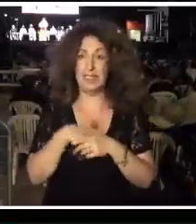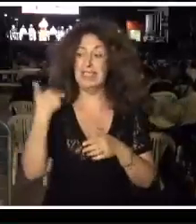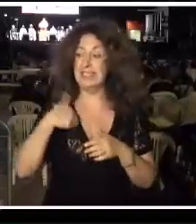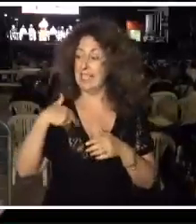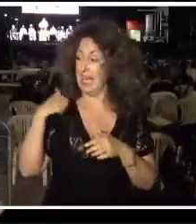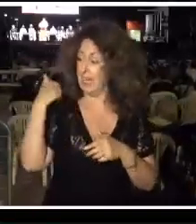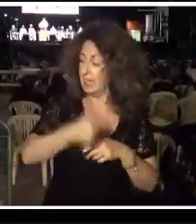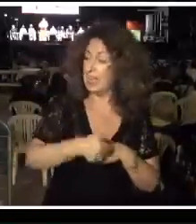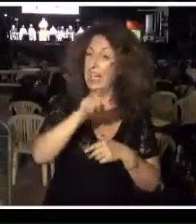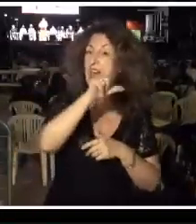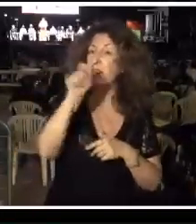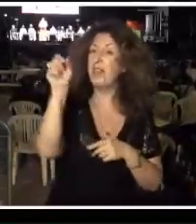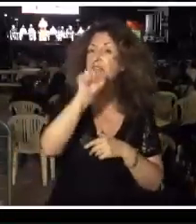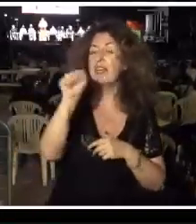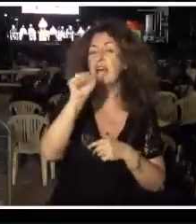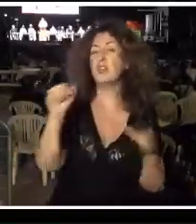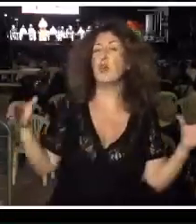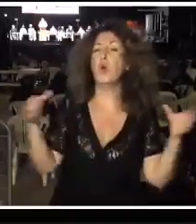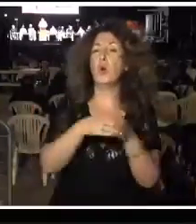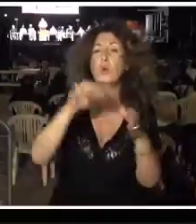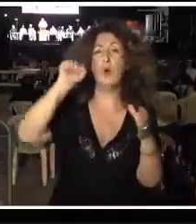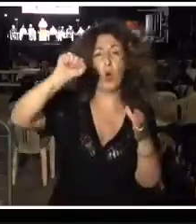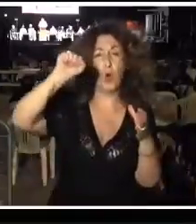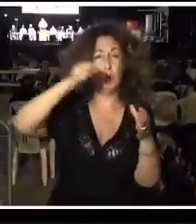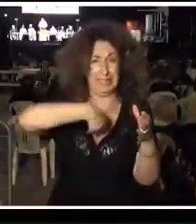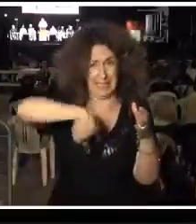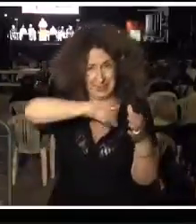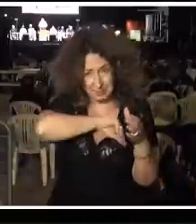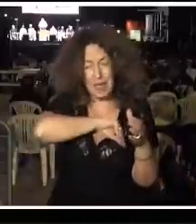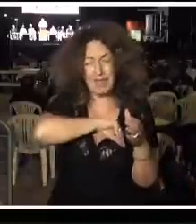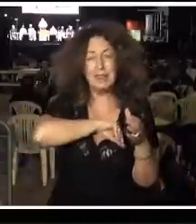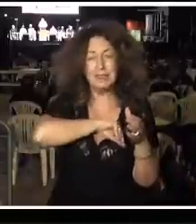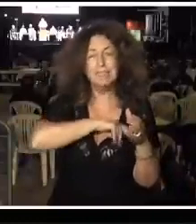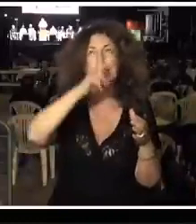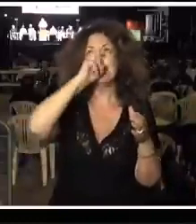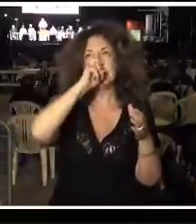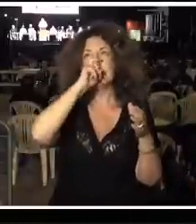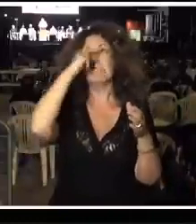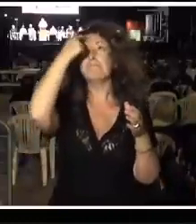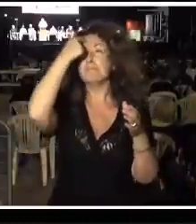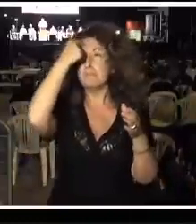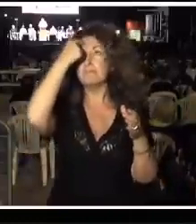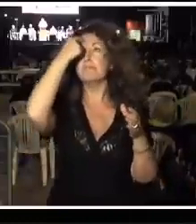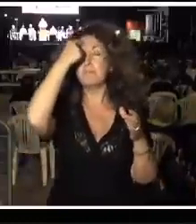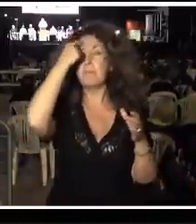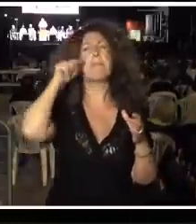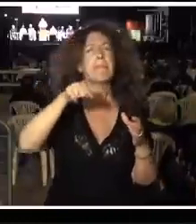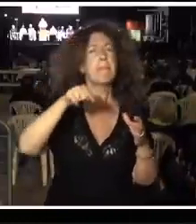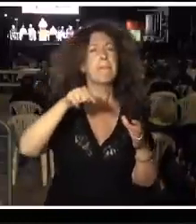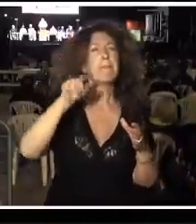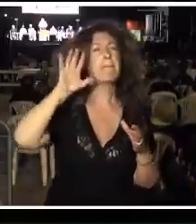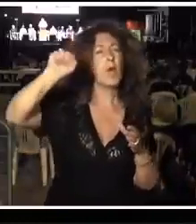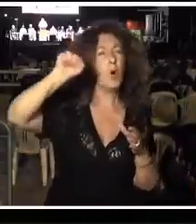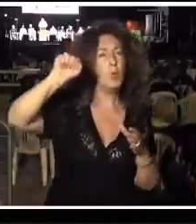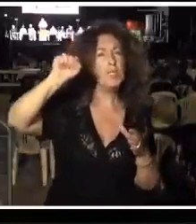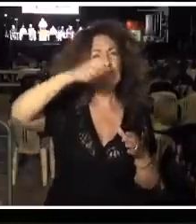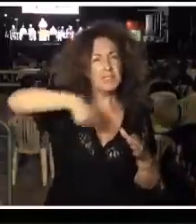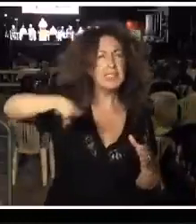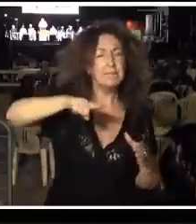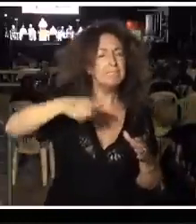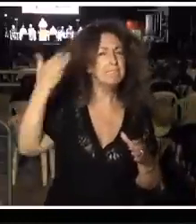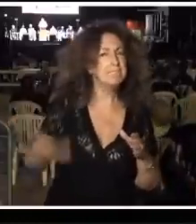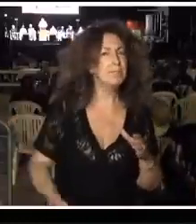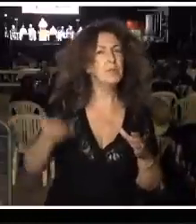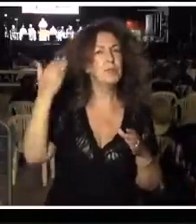del Partido Comunista de España nos recuerda que nuestro partido se convirtió en un actor decisivo cuando su trabajo